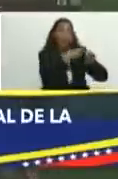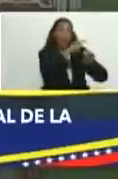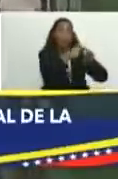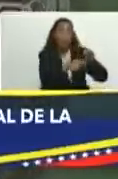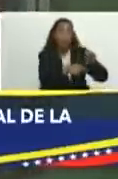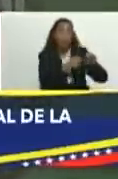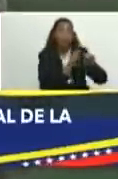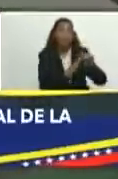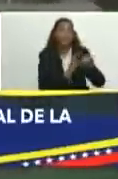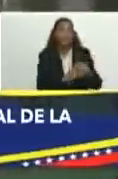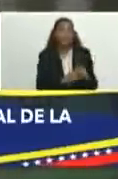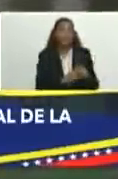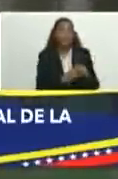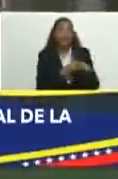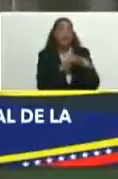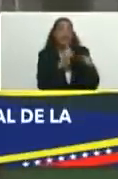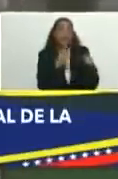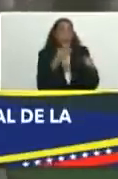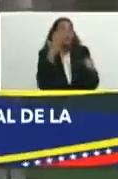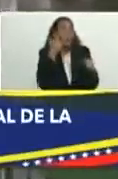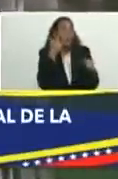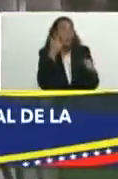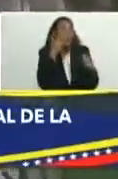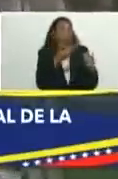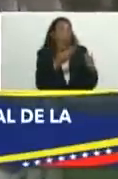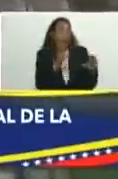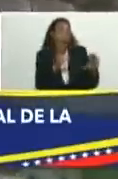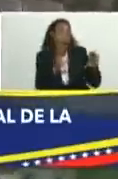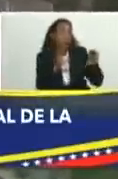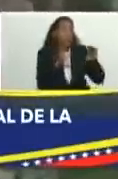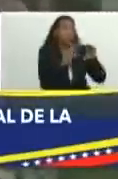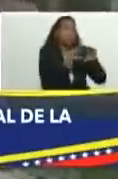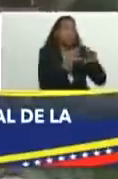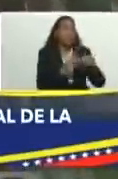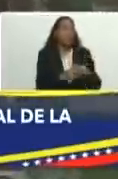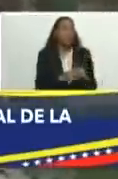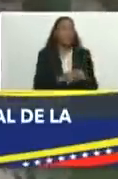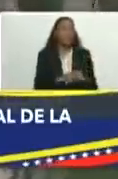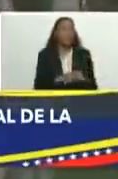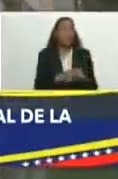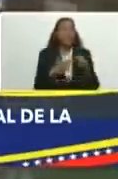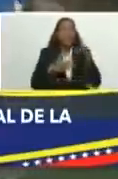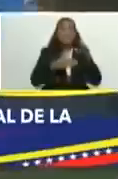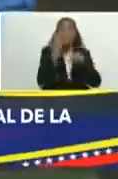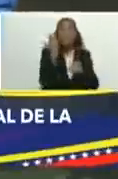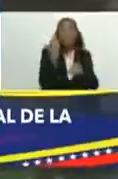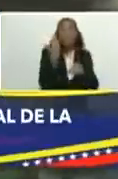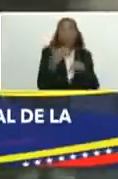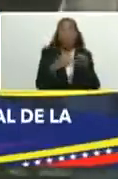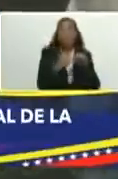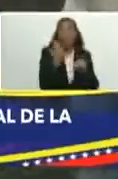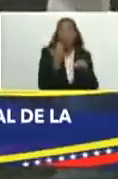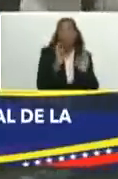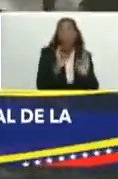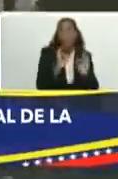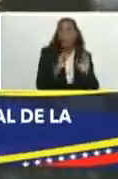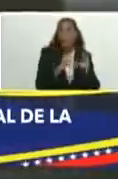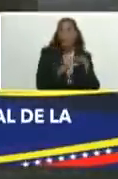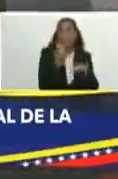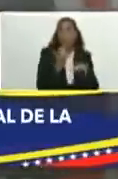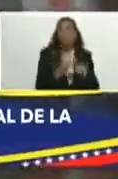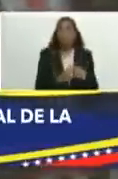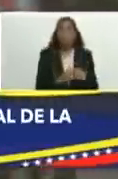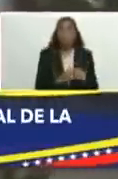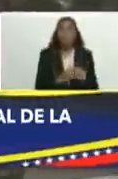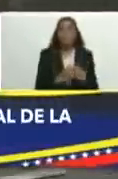llama rodado. Pero ya va a ver cuando ponga la carcasa. Este es el modelo Black Eagle. Sí. Black Eagle.